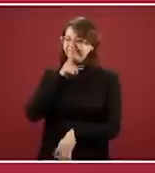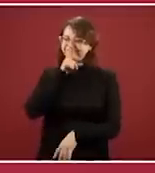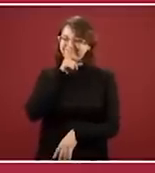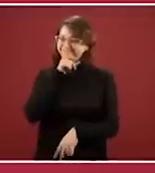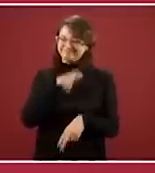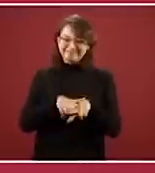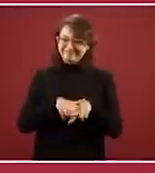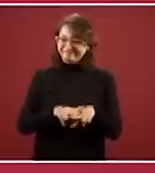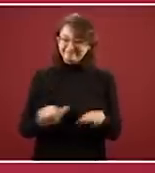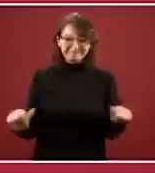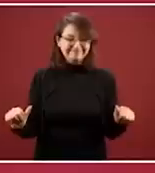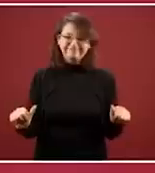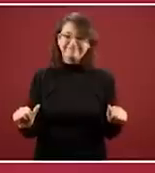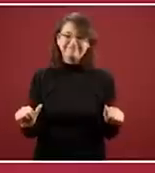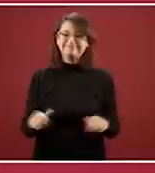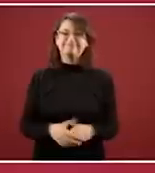Y